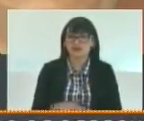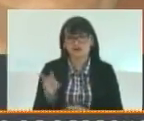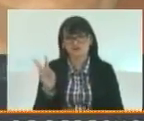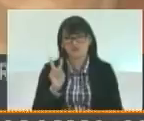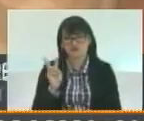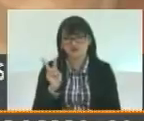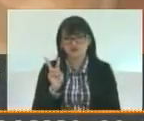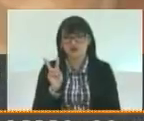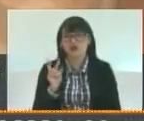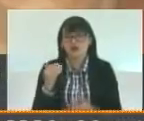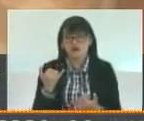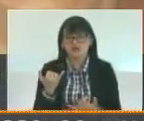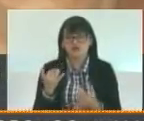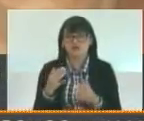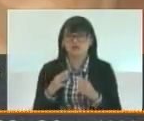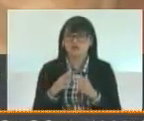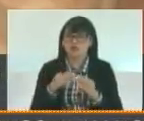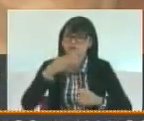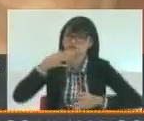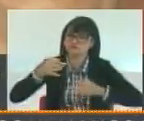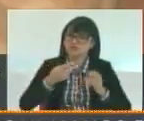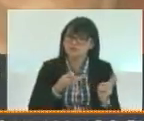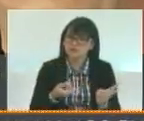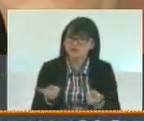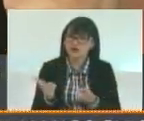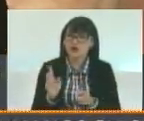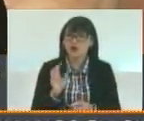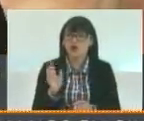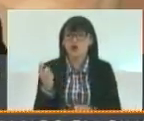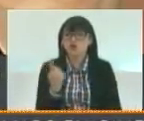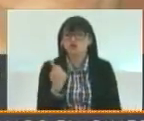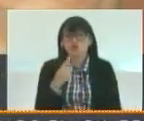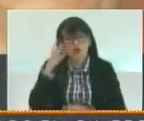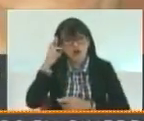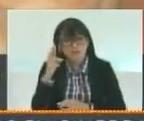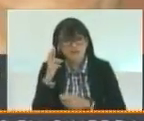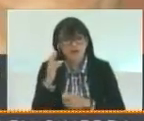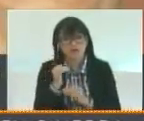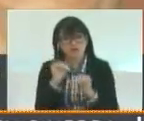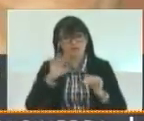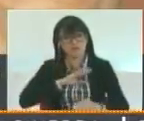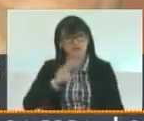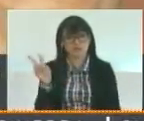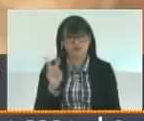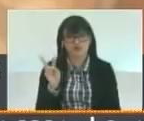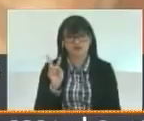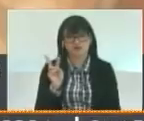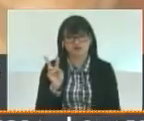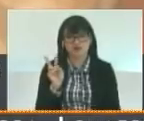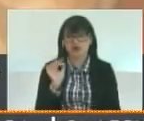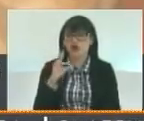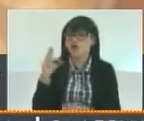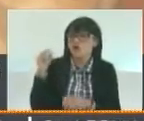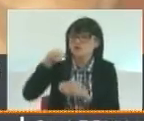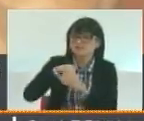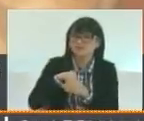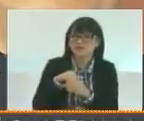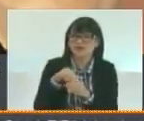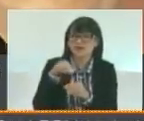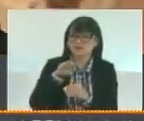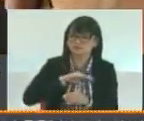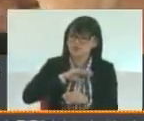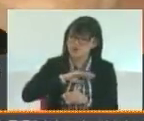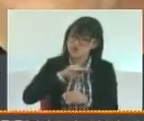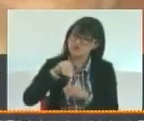allí nosotros les exhortamos no solo a respetar la soberanía de Venezuela, a no inmiscuirse en nuestros asuntos internos, sino